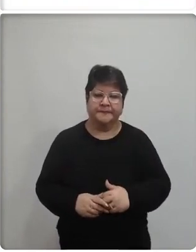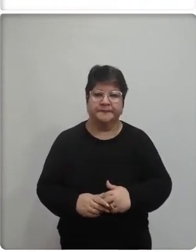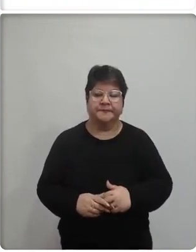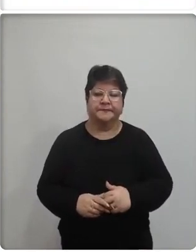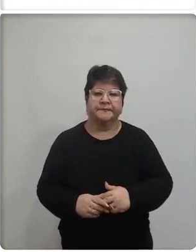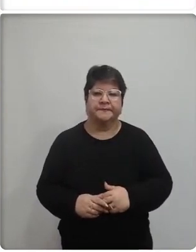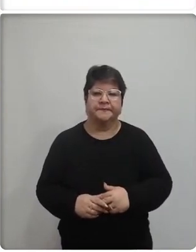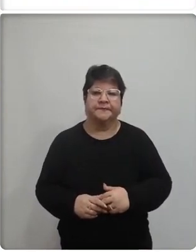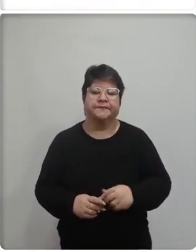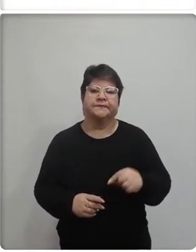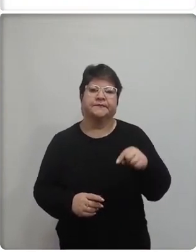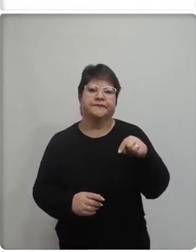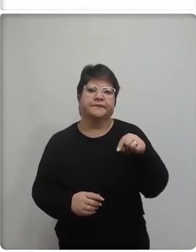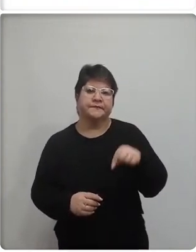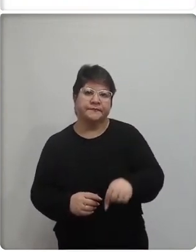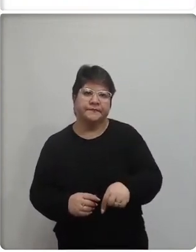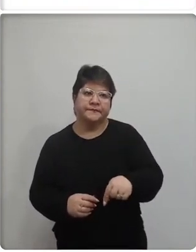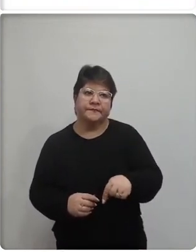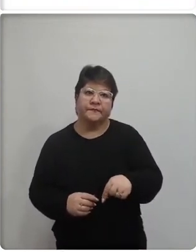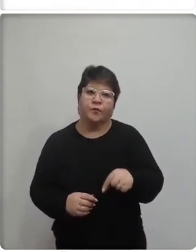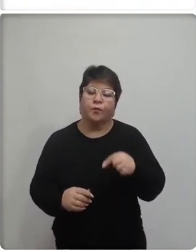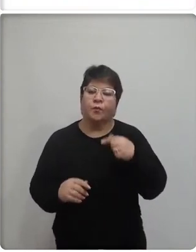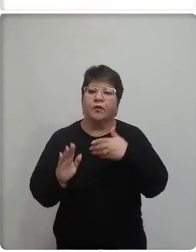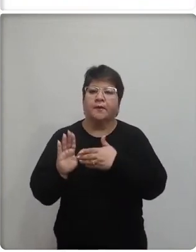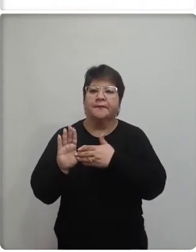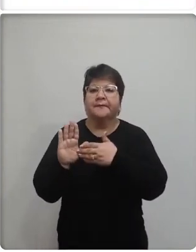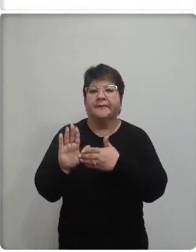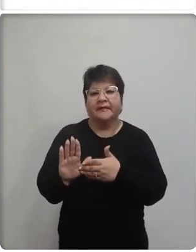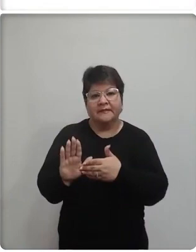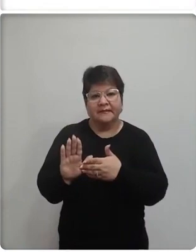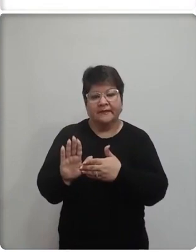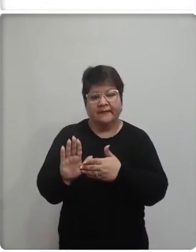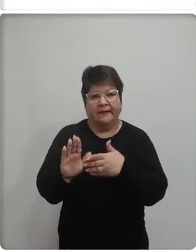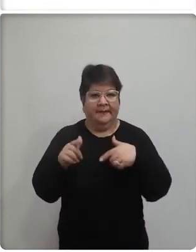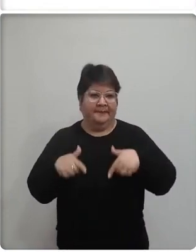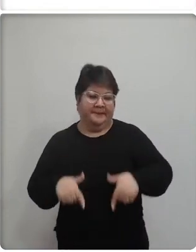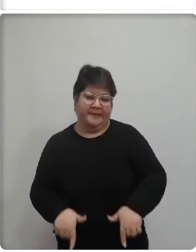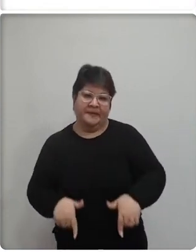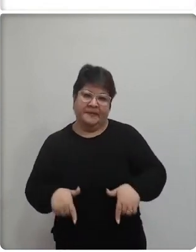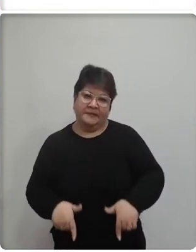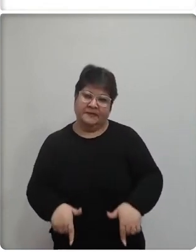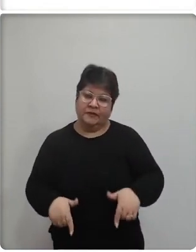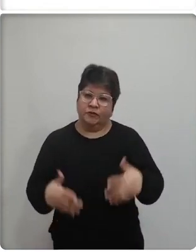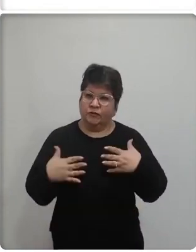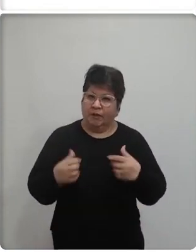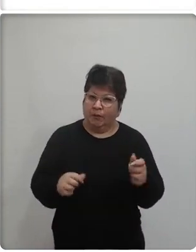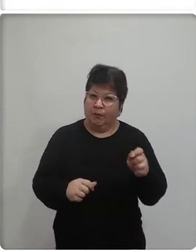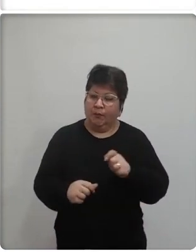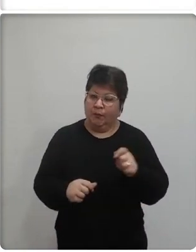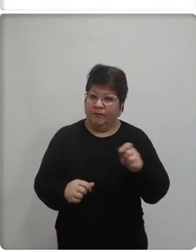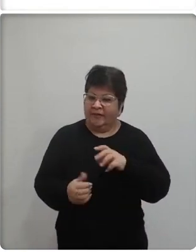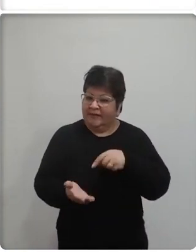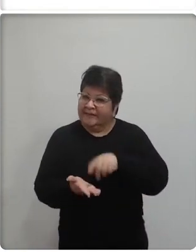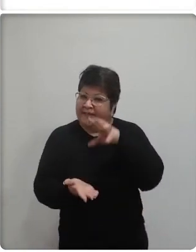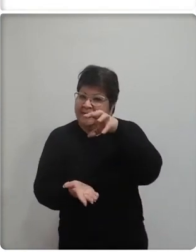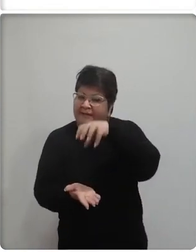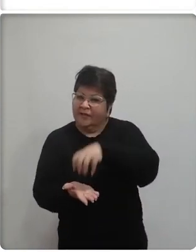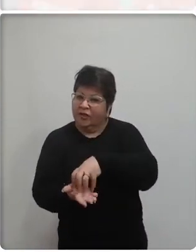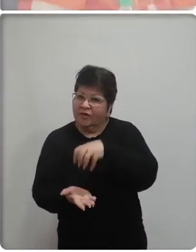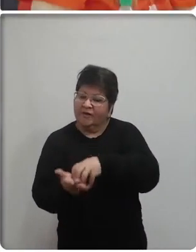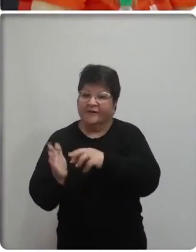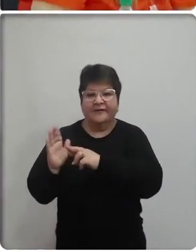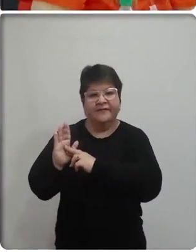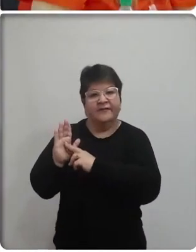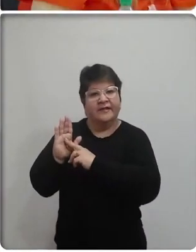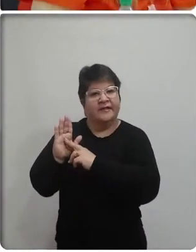y acá, una vez que uno presenta al Ministerio la propuesta del centro de referencia, se hace necesaria